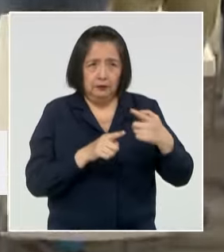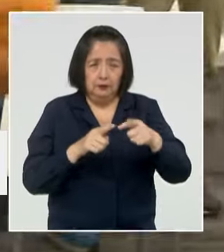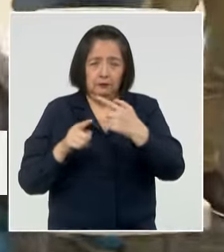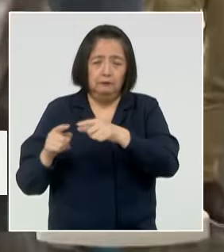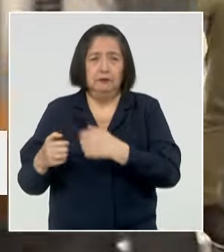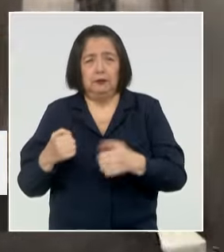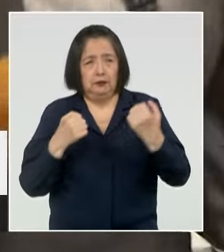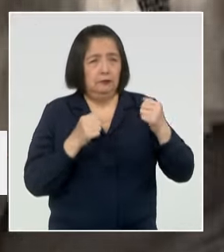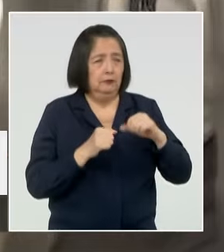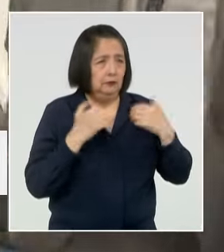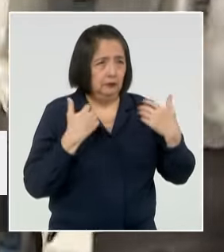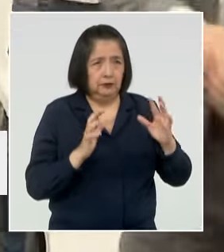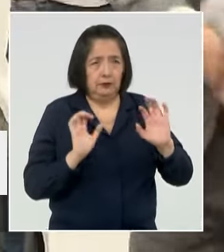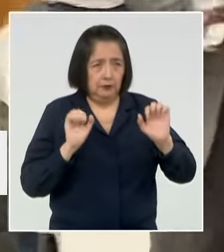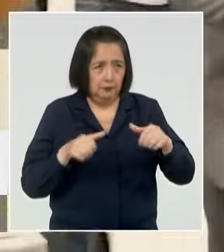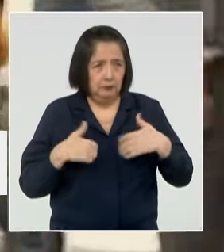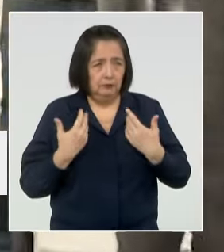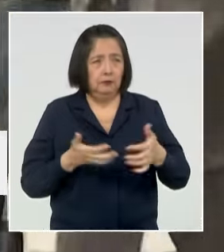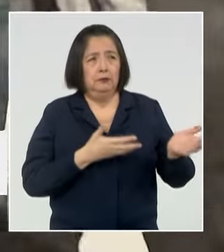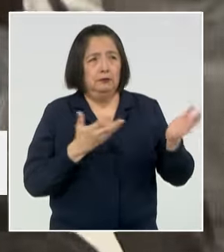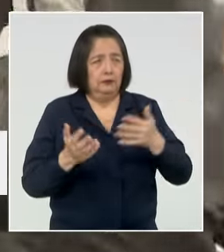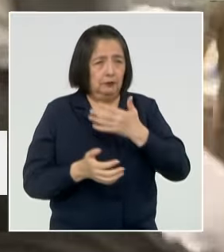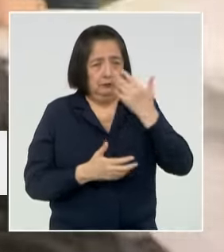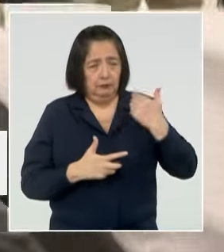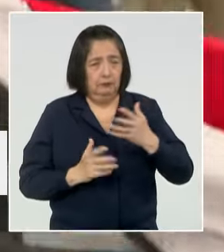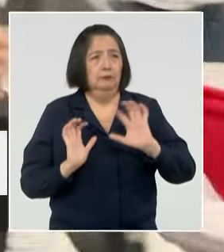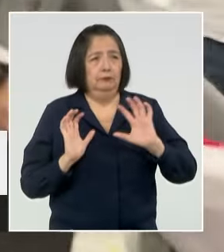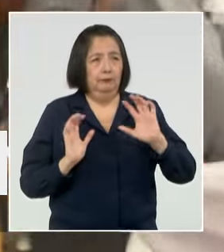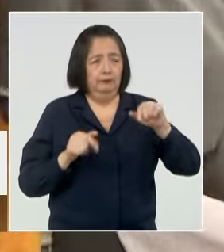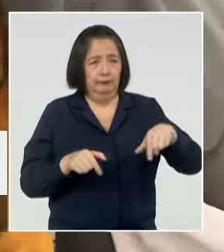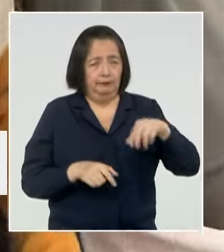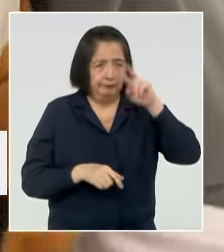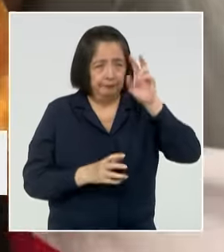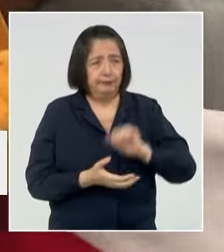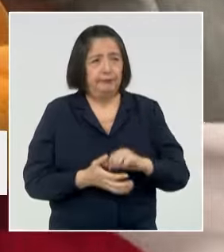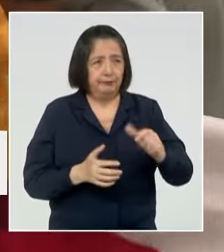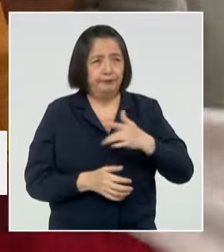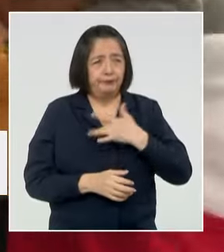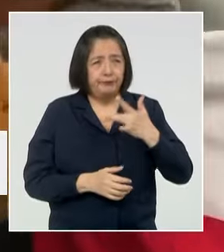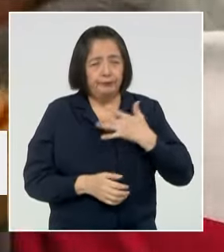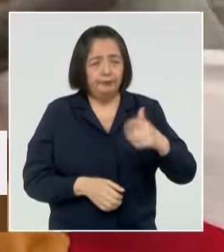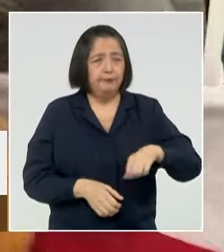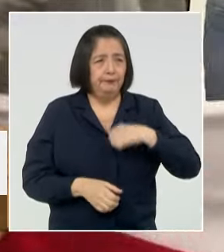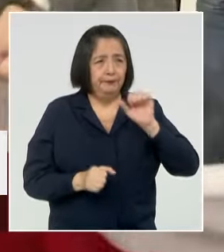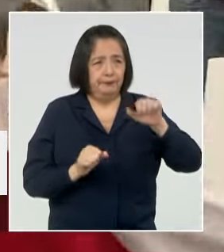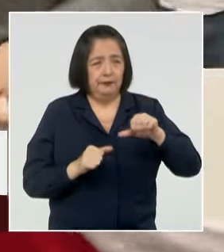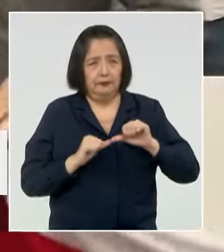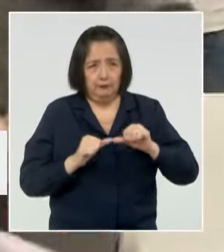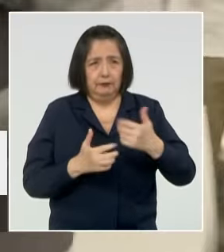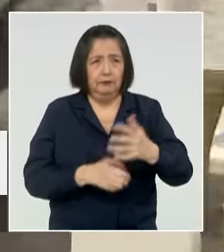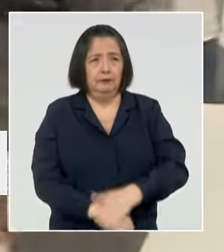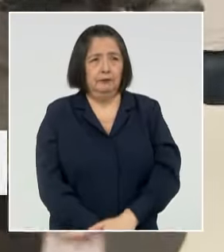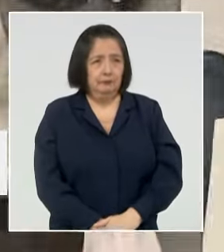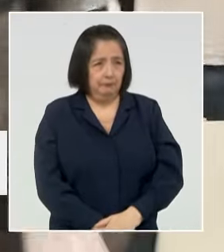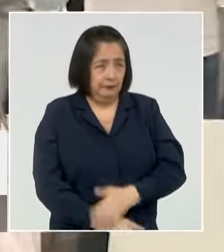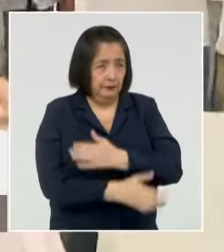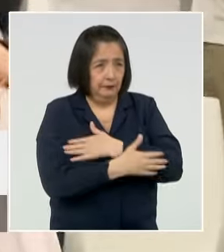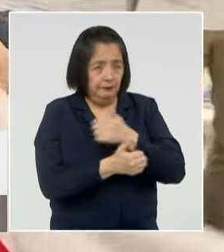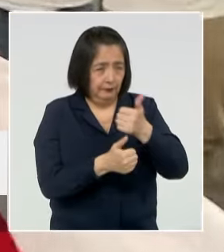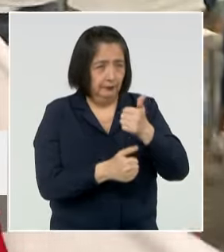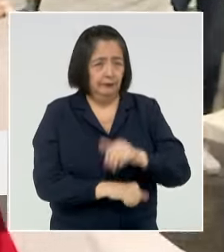deportivas ya está totalmente habilitada para traer lo mejor del mundo aquí al Perú. Y tenemos que sentirnos orgullosos y tenemos que seguir por ahí. De hecho, Carlos, felicitaciones.